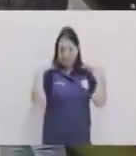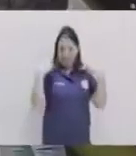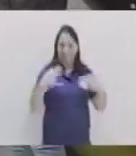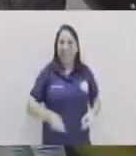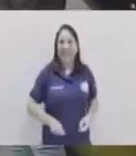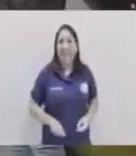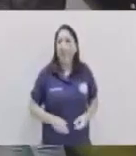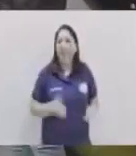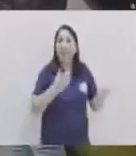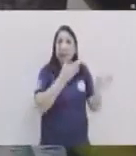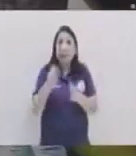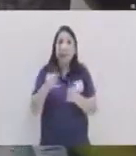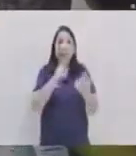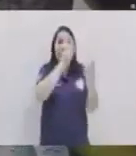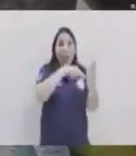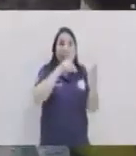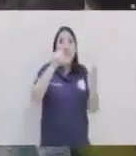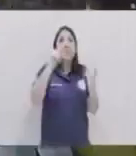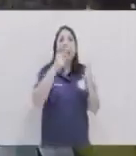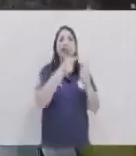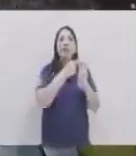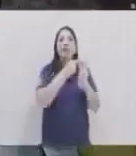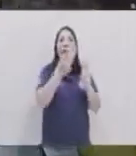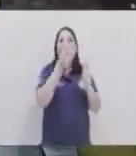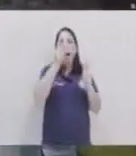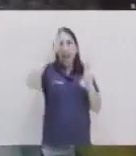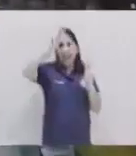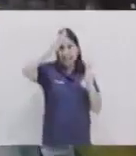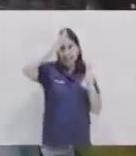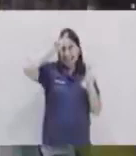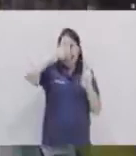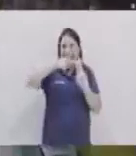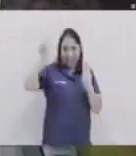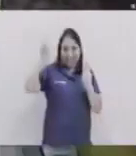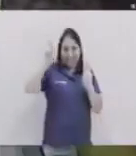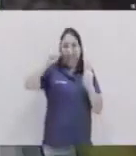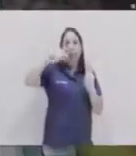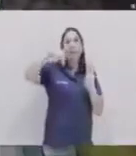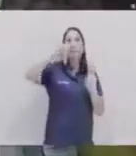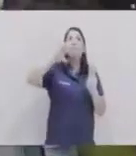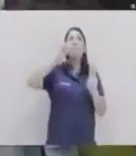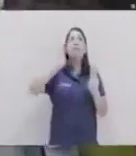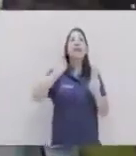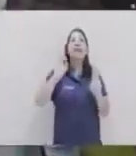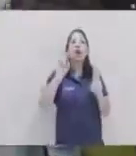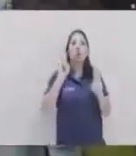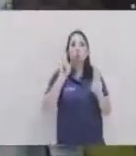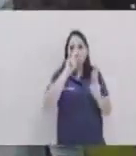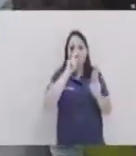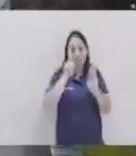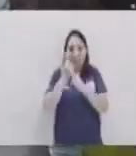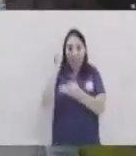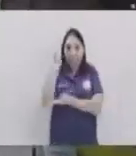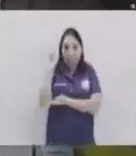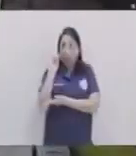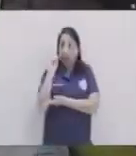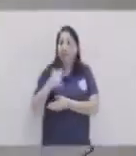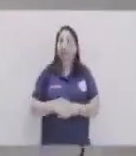literatura inca. Ellos tuvieron su apogeo del 1400 a 1533 después de Cristo.